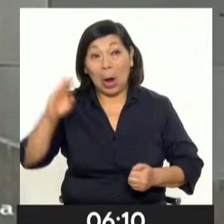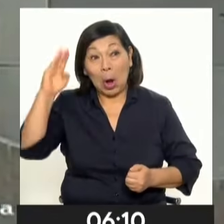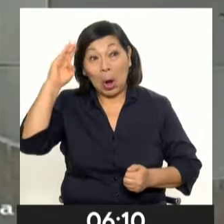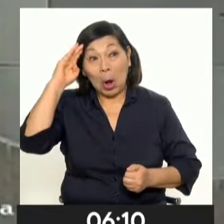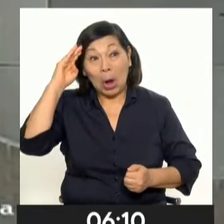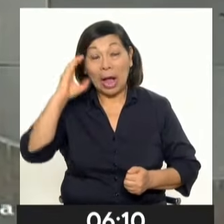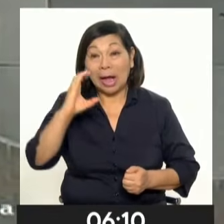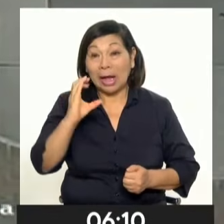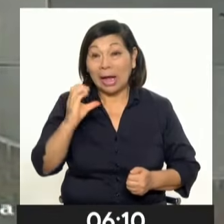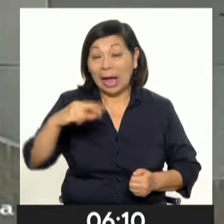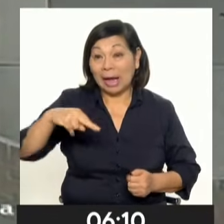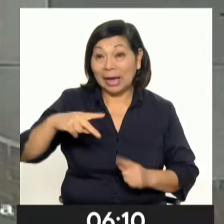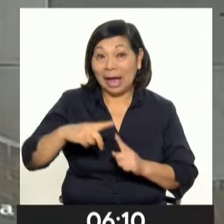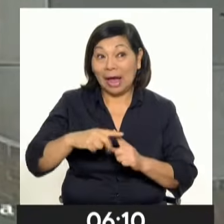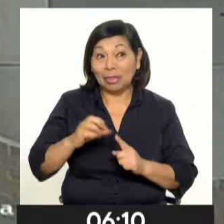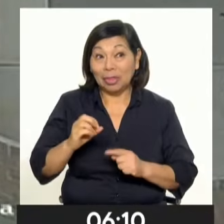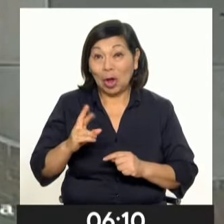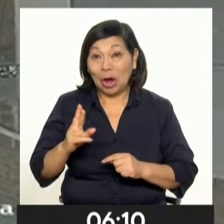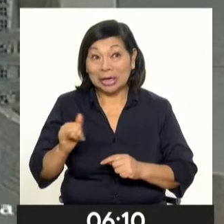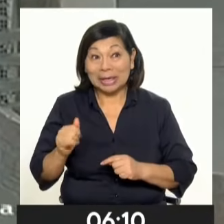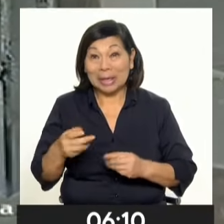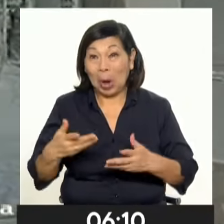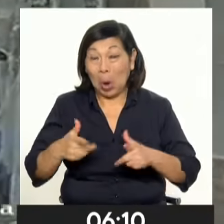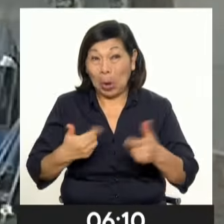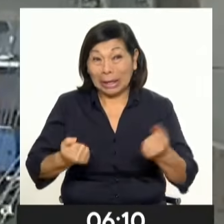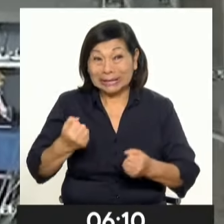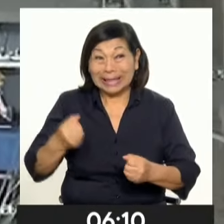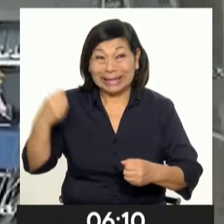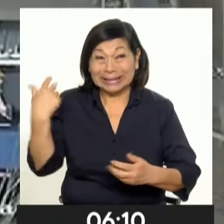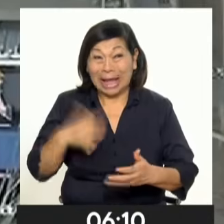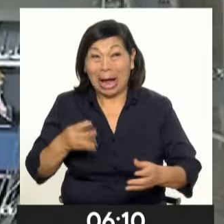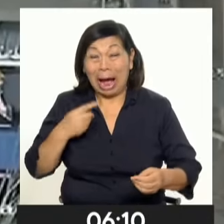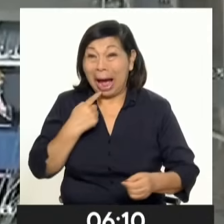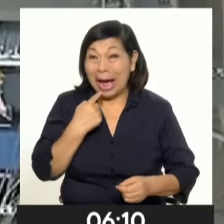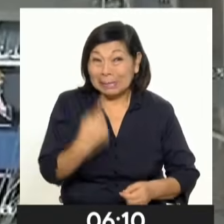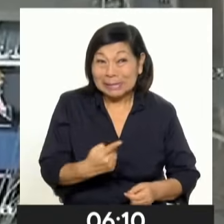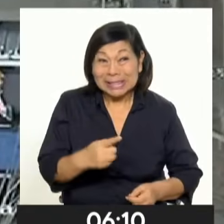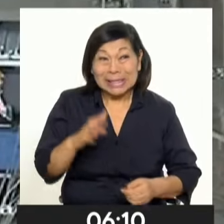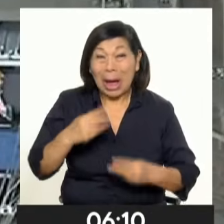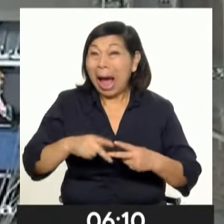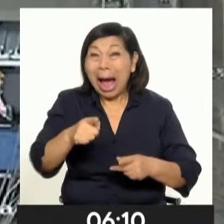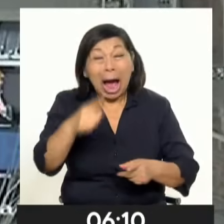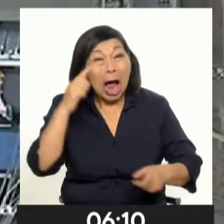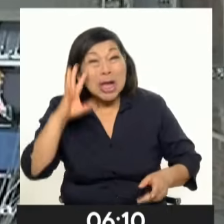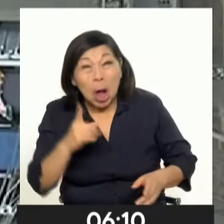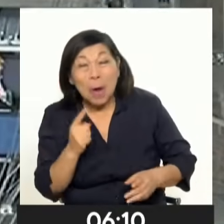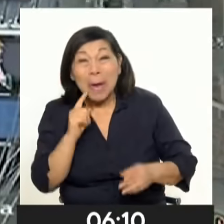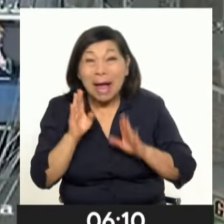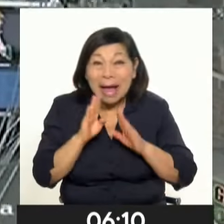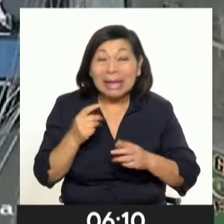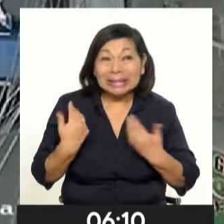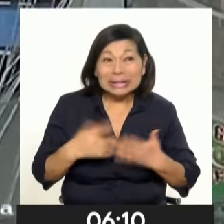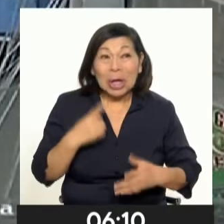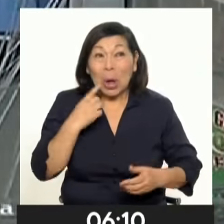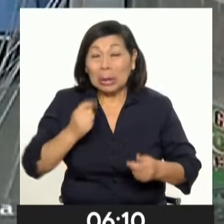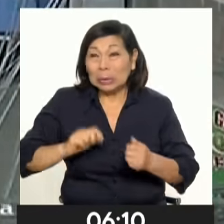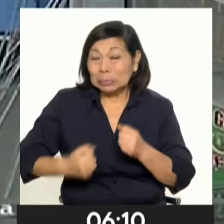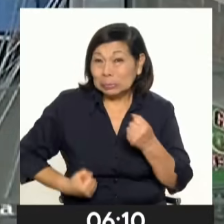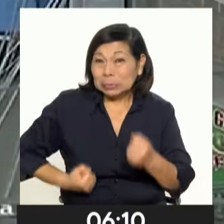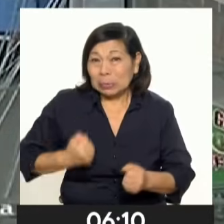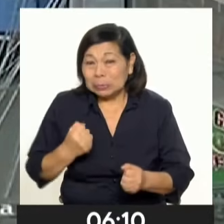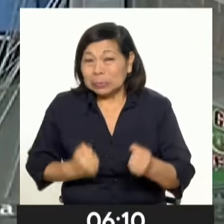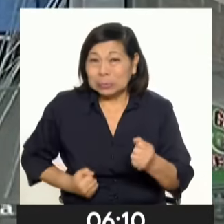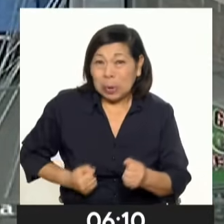comisaría de Canto Rey, que estaba cerca a la zona, fue puesto en alerta por los vecinos e inmediatamente inicia